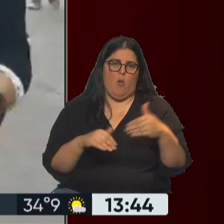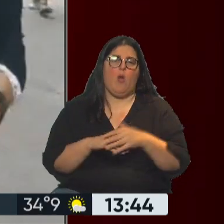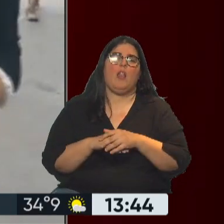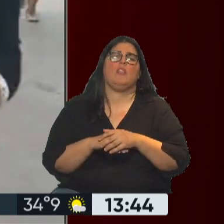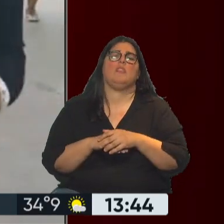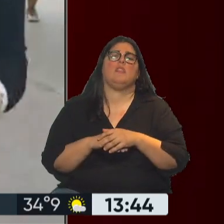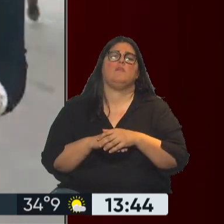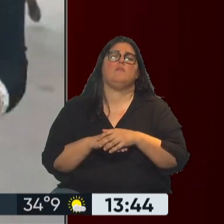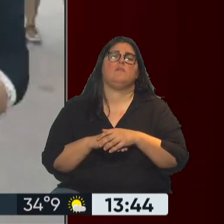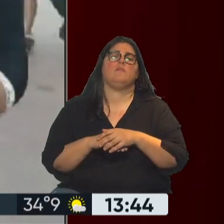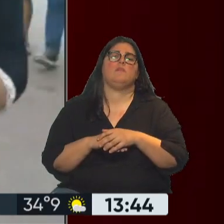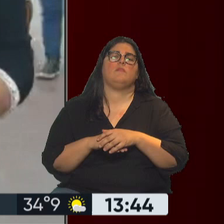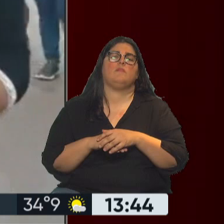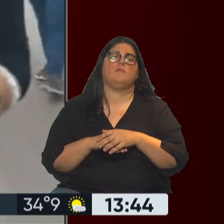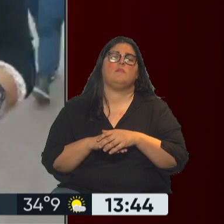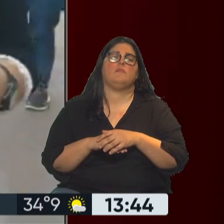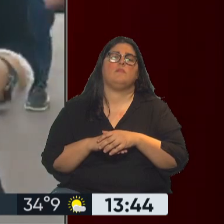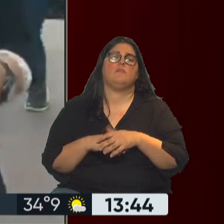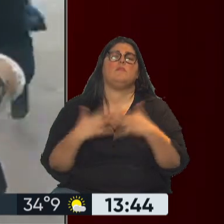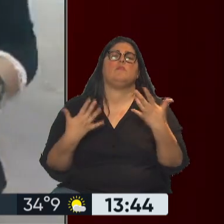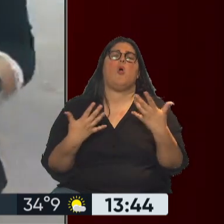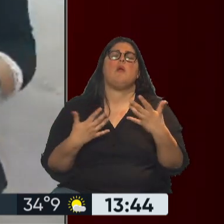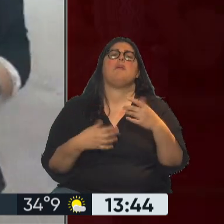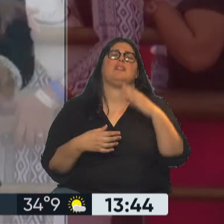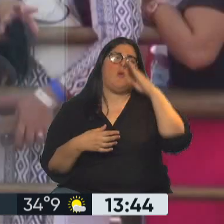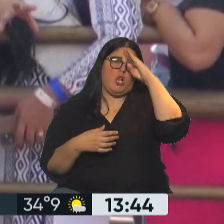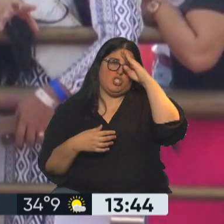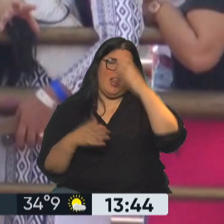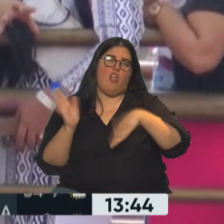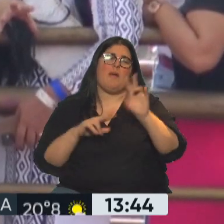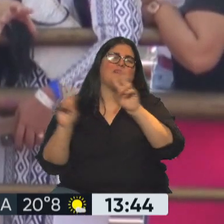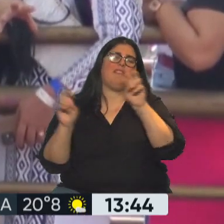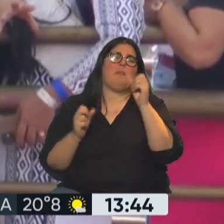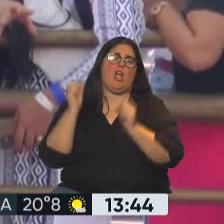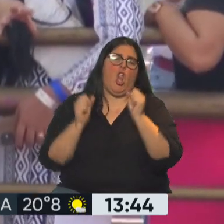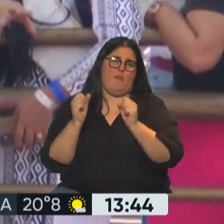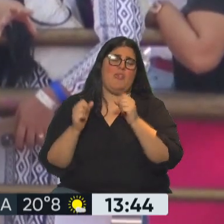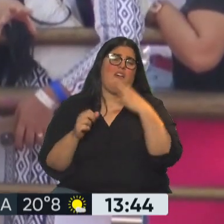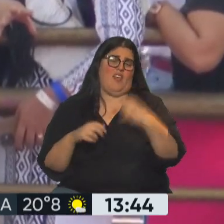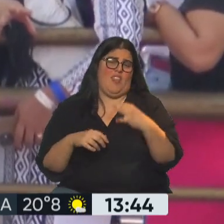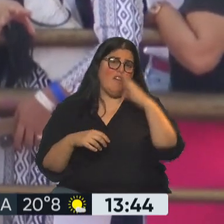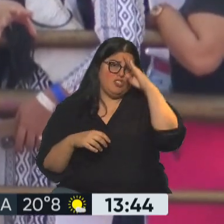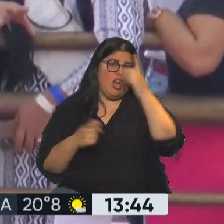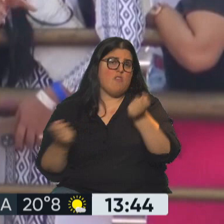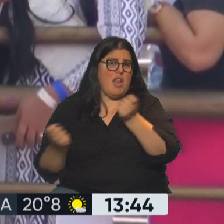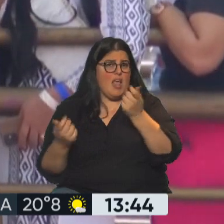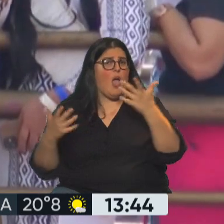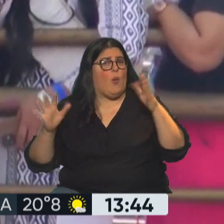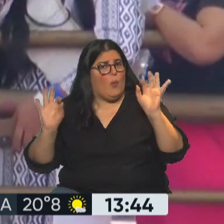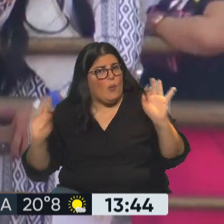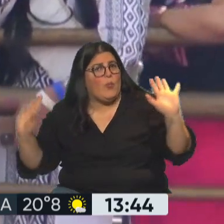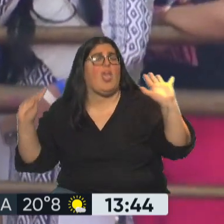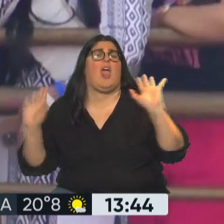brevemente, lo que decía Bolsonaro, que hacía referencia a la economía. Se habla mucho acá, bueno, Bolsonaro supo manejar bastante bien la cuestión económica,